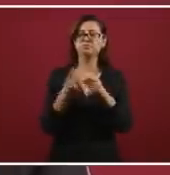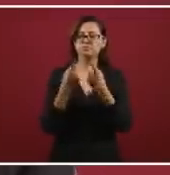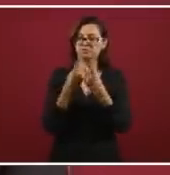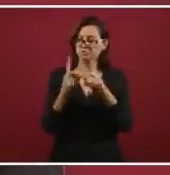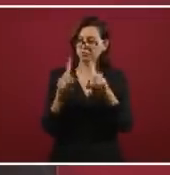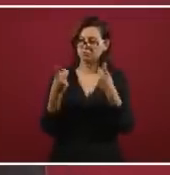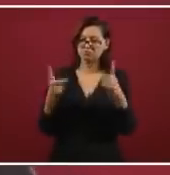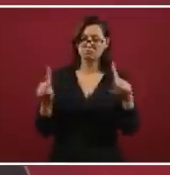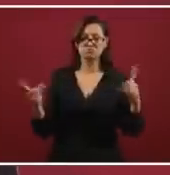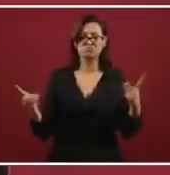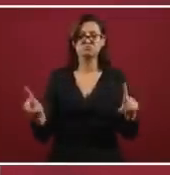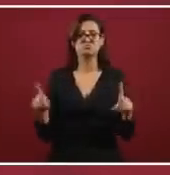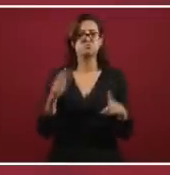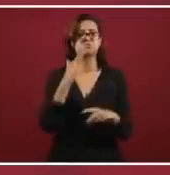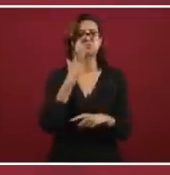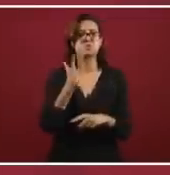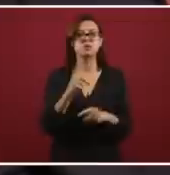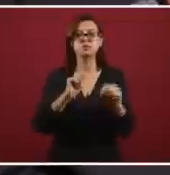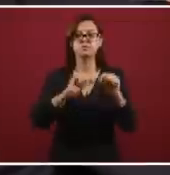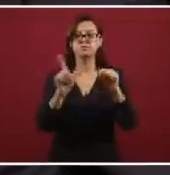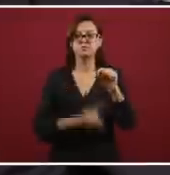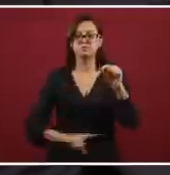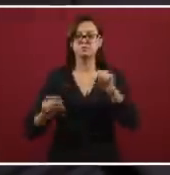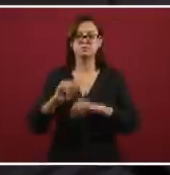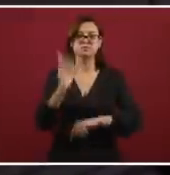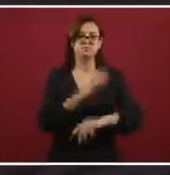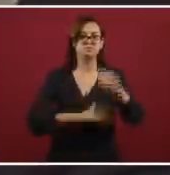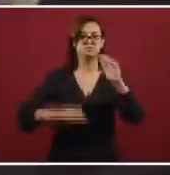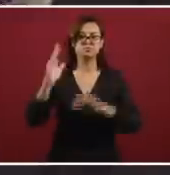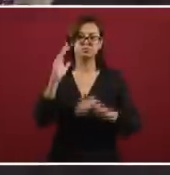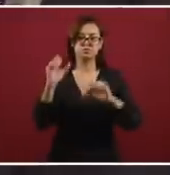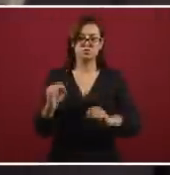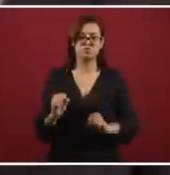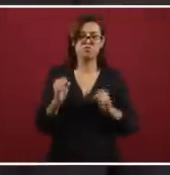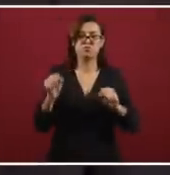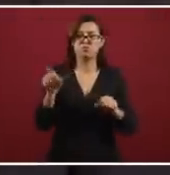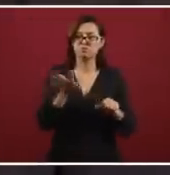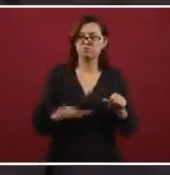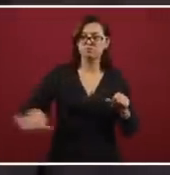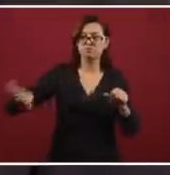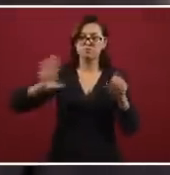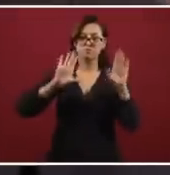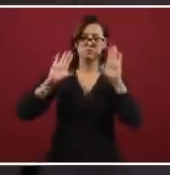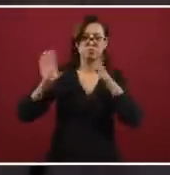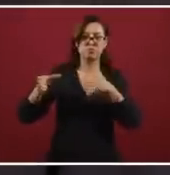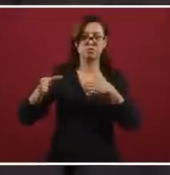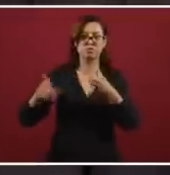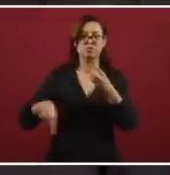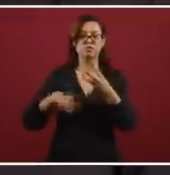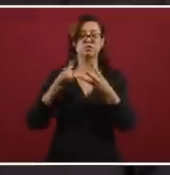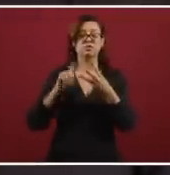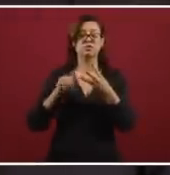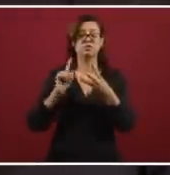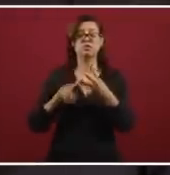desarrollar más al país y convertir a México en una potencia con dimensión social, que se